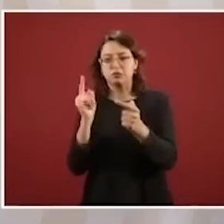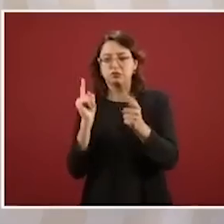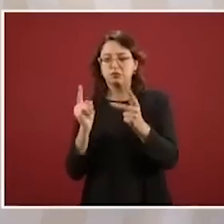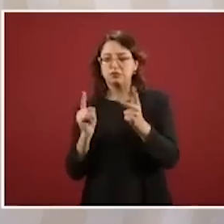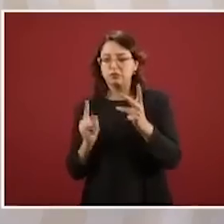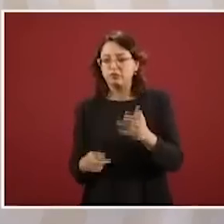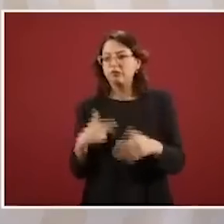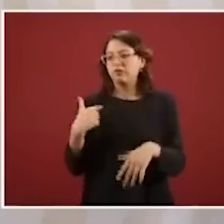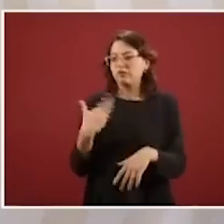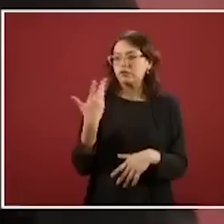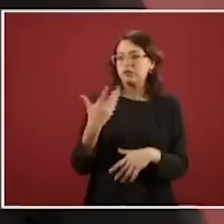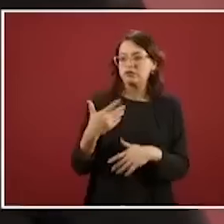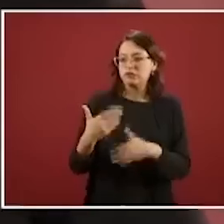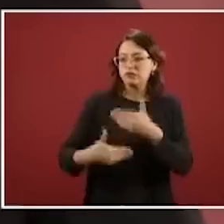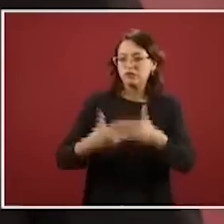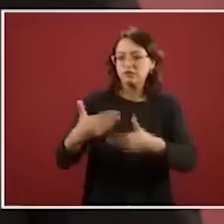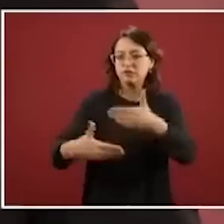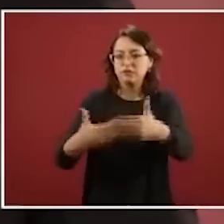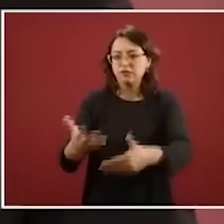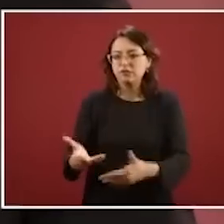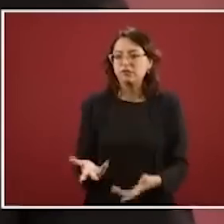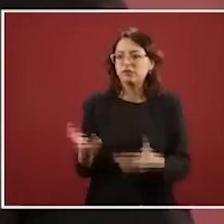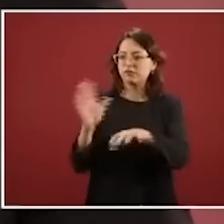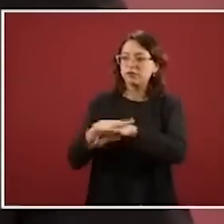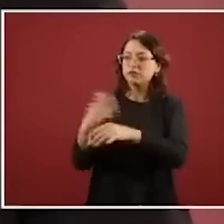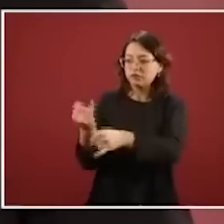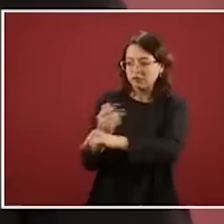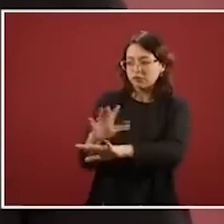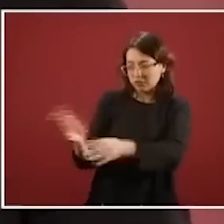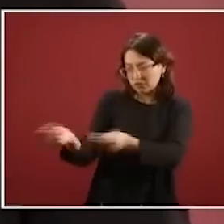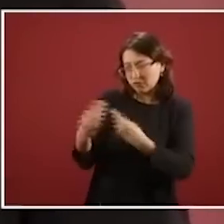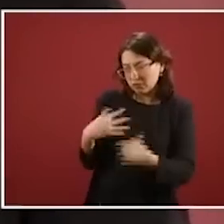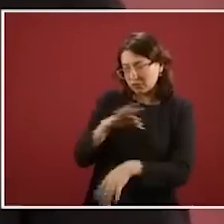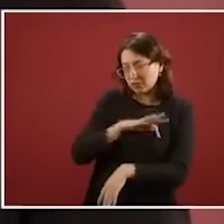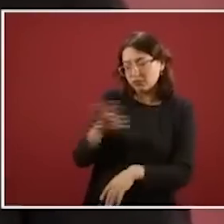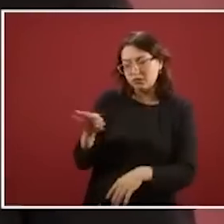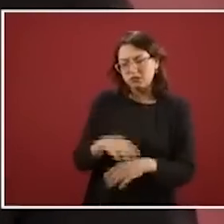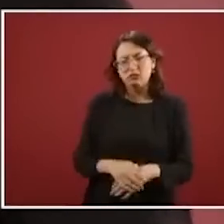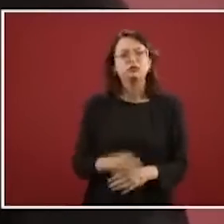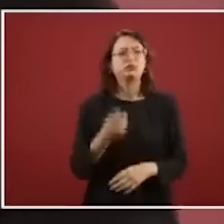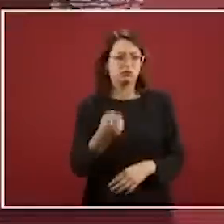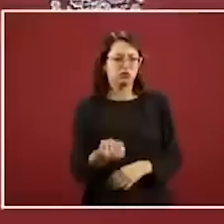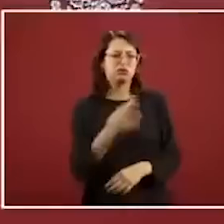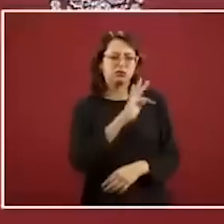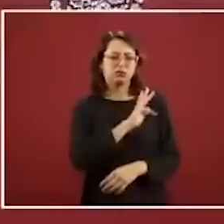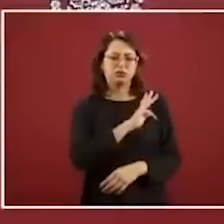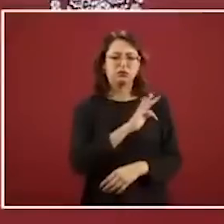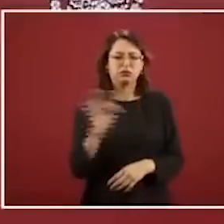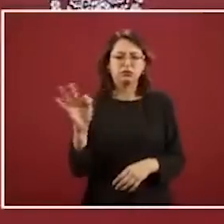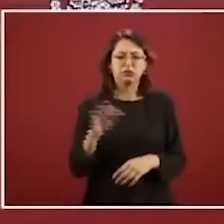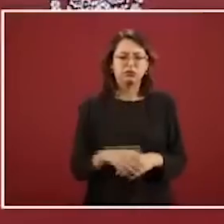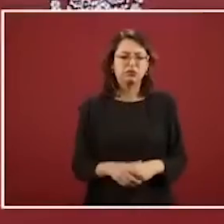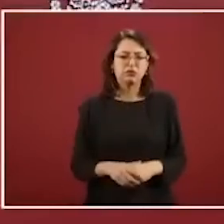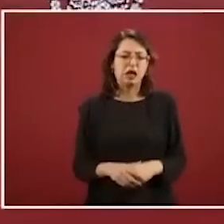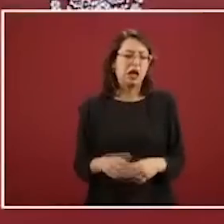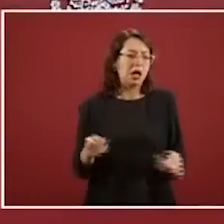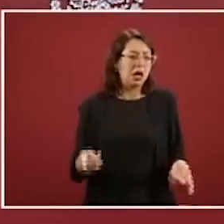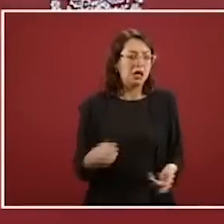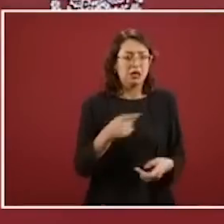10 estados, el año que entra 10 estados, díganos o compártanos qué avance tiene. Eso sí lo pueden hacer. No necesitas el agregado laboral, lo puede hacer el